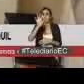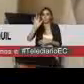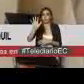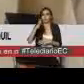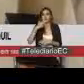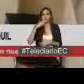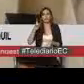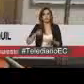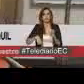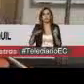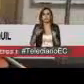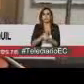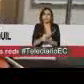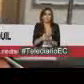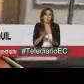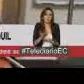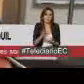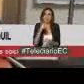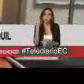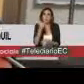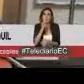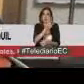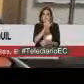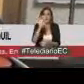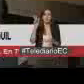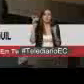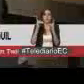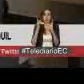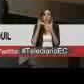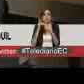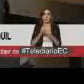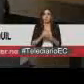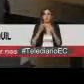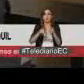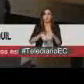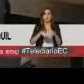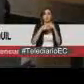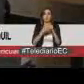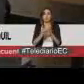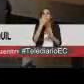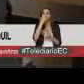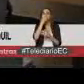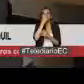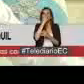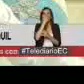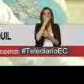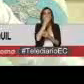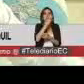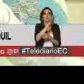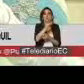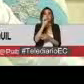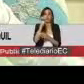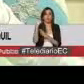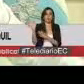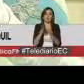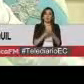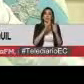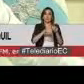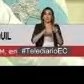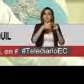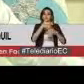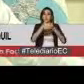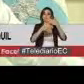hospital colapsado, por favor. Inicia la llegada de ventiladores mecánicos, los primeros 50 de 500. Esto es